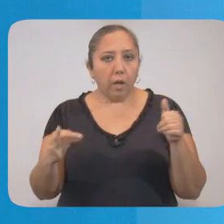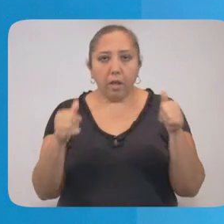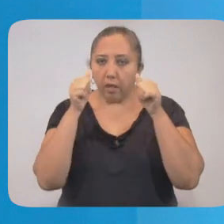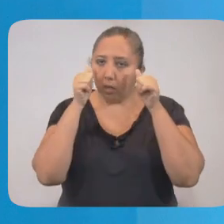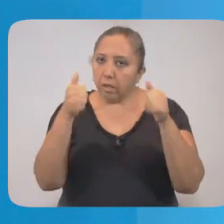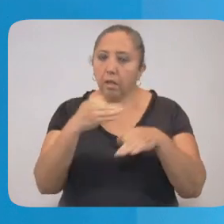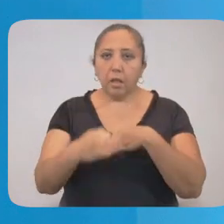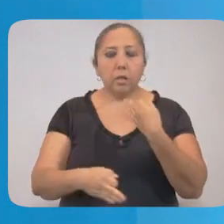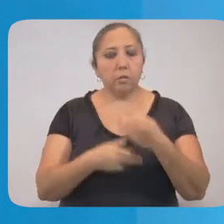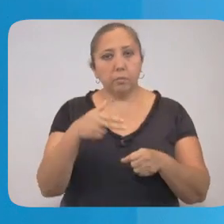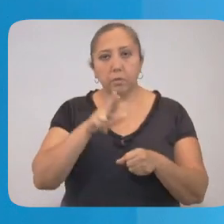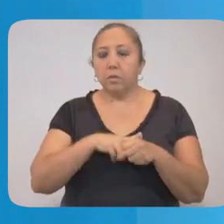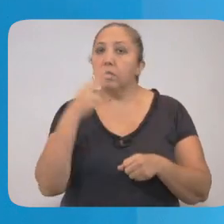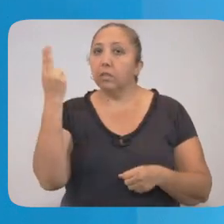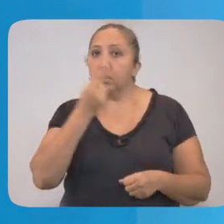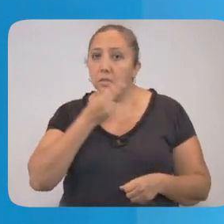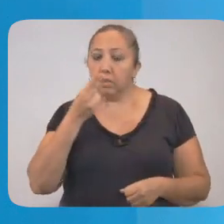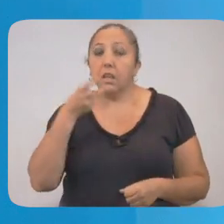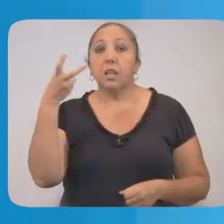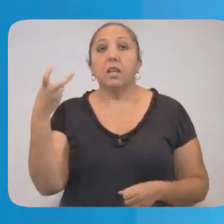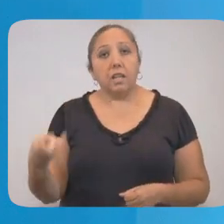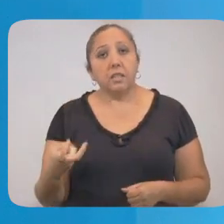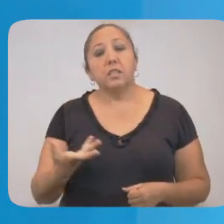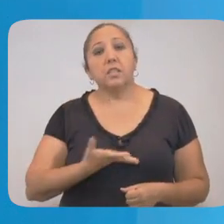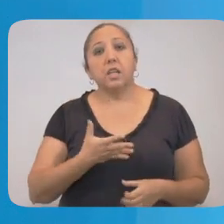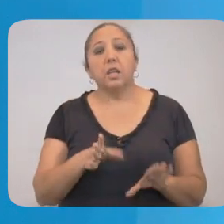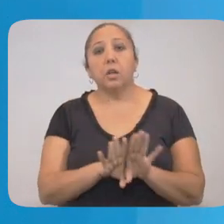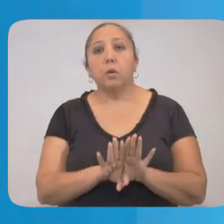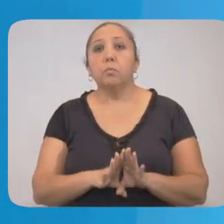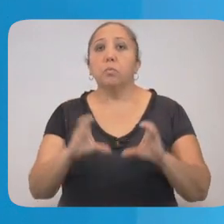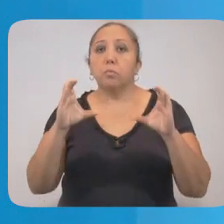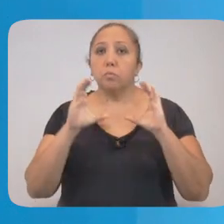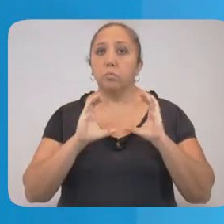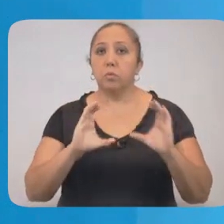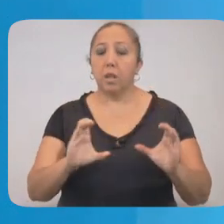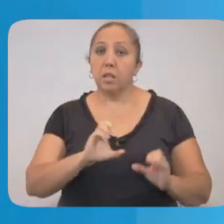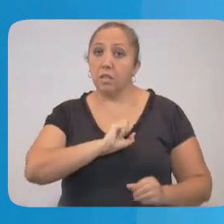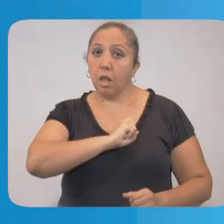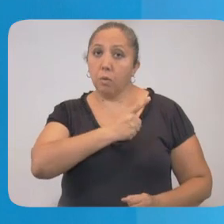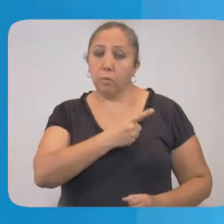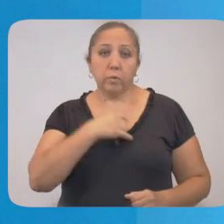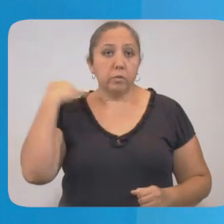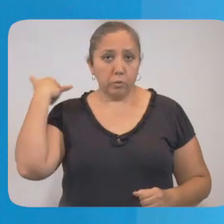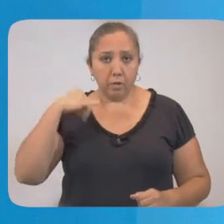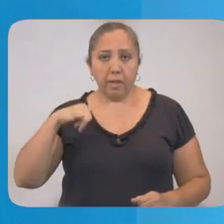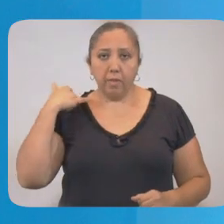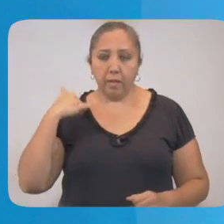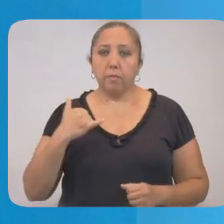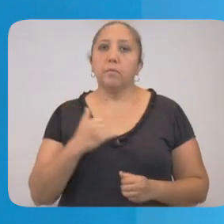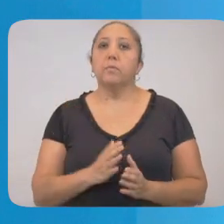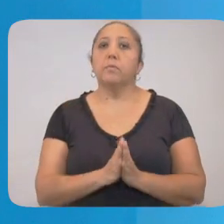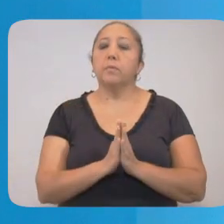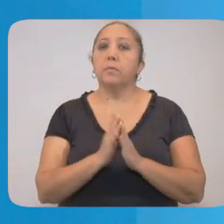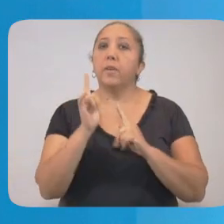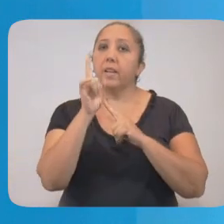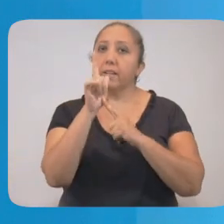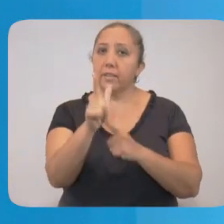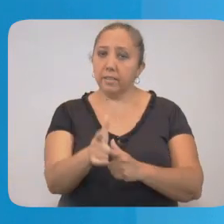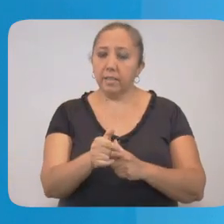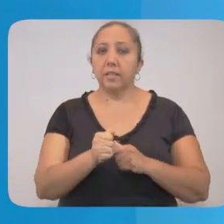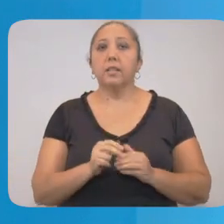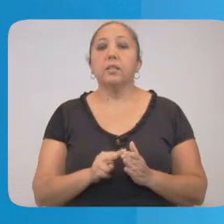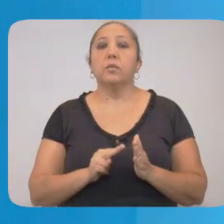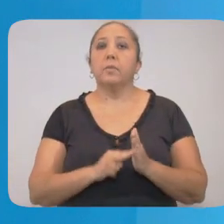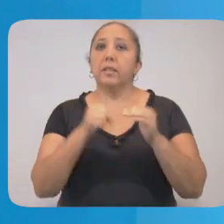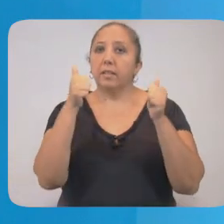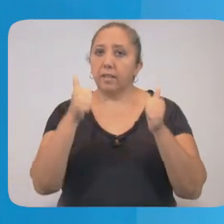los contagiados que lo requieran. Estas medidas tienen como objetivo proteger la salud de los yucatecos. Los invitamos a seguirlas de manera